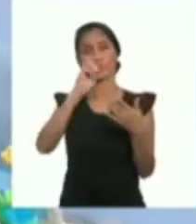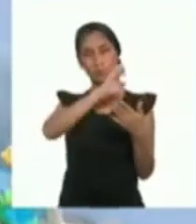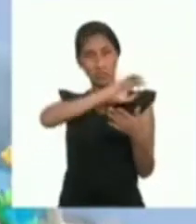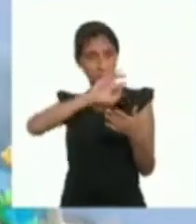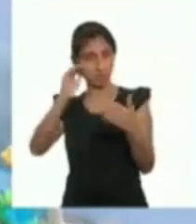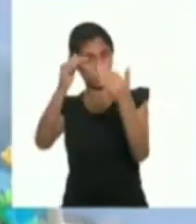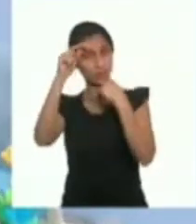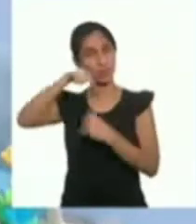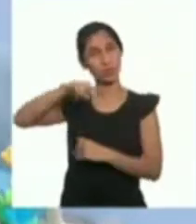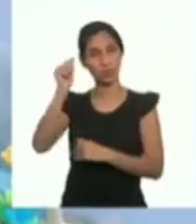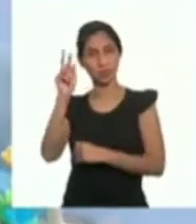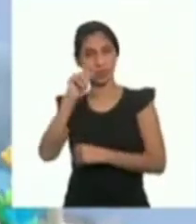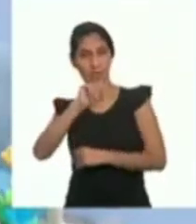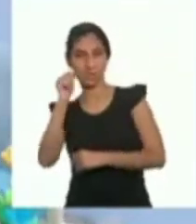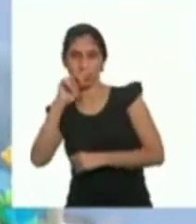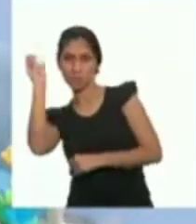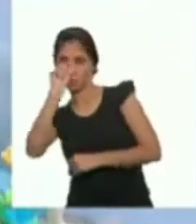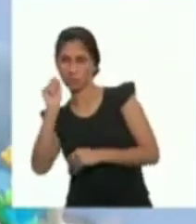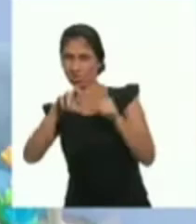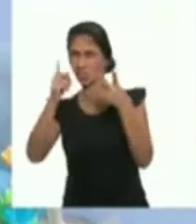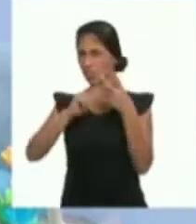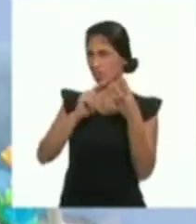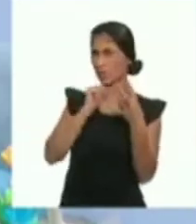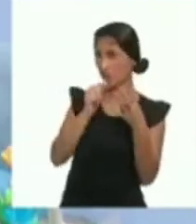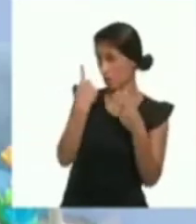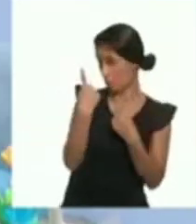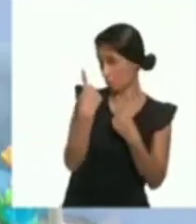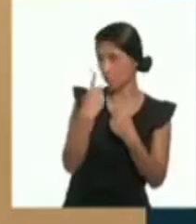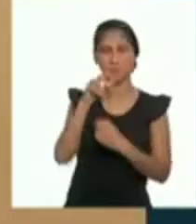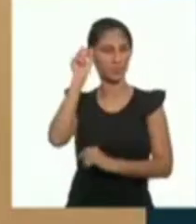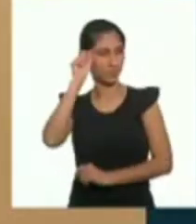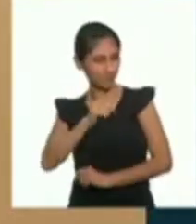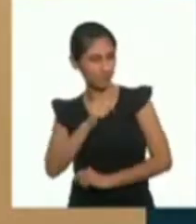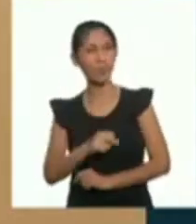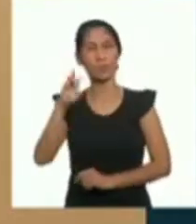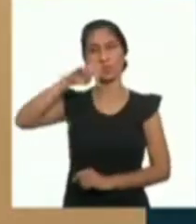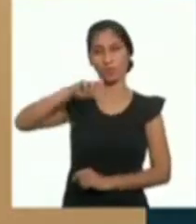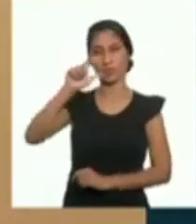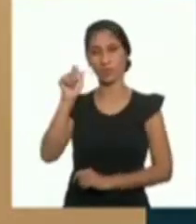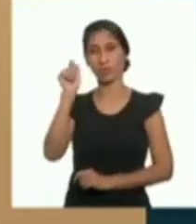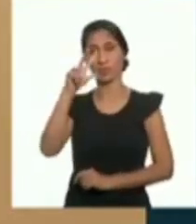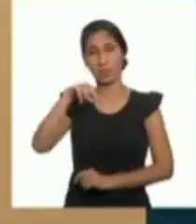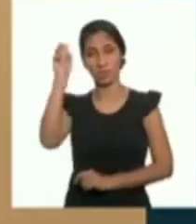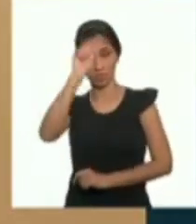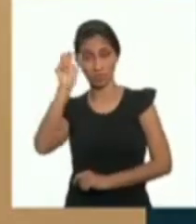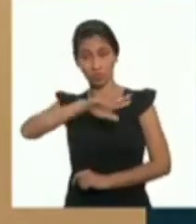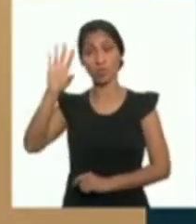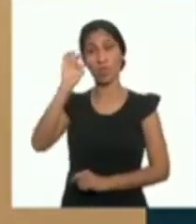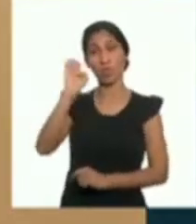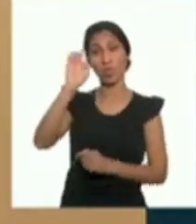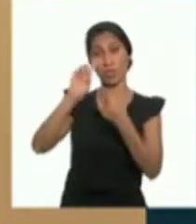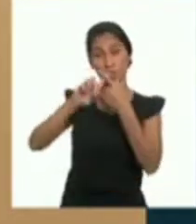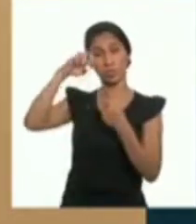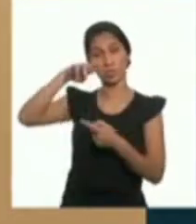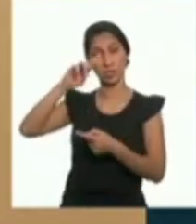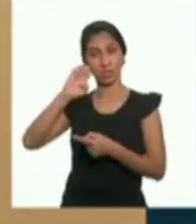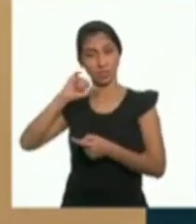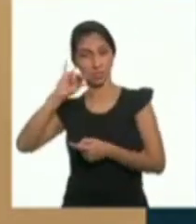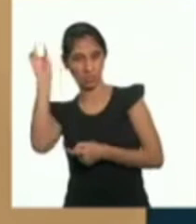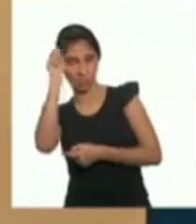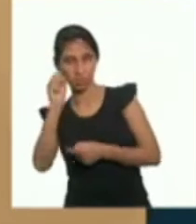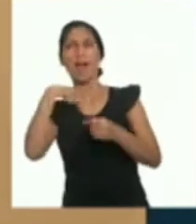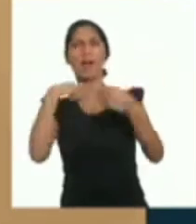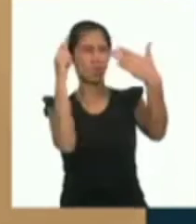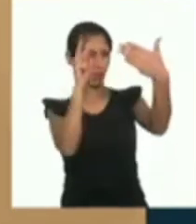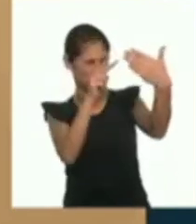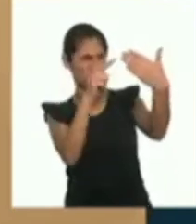descriptivos, los narrativos y nos falta uno más. Sí, los planos expresivos. Como su nombre lo dice, aquí apreciamos